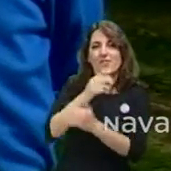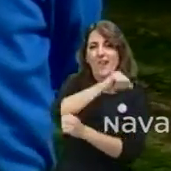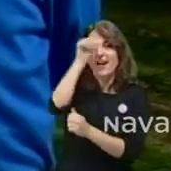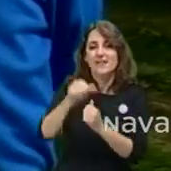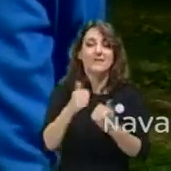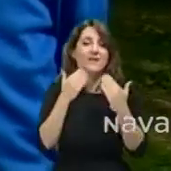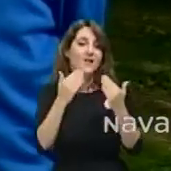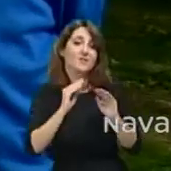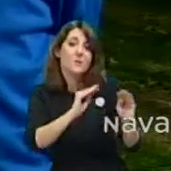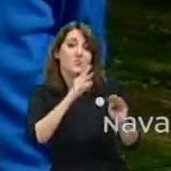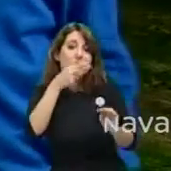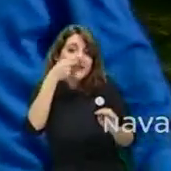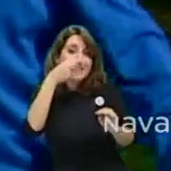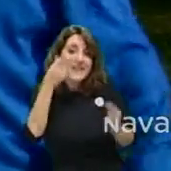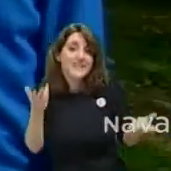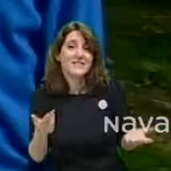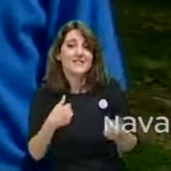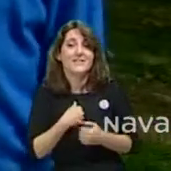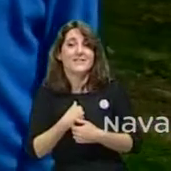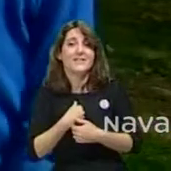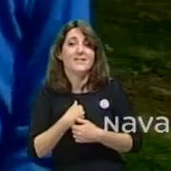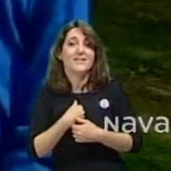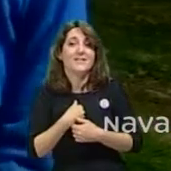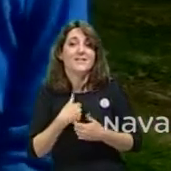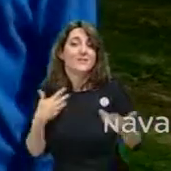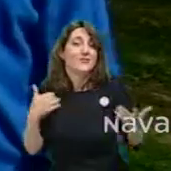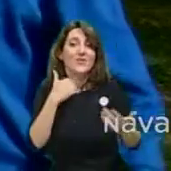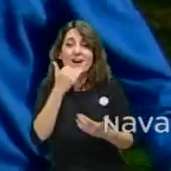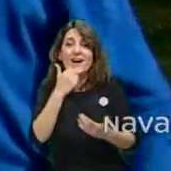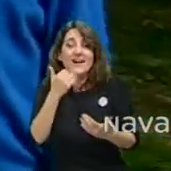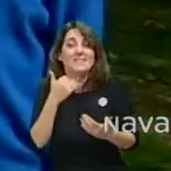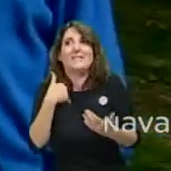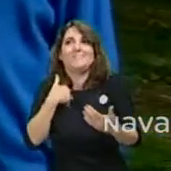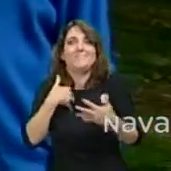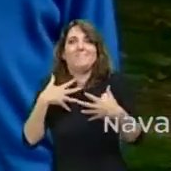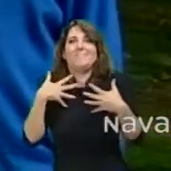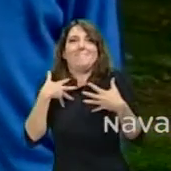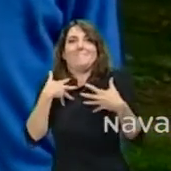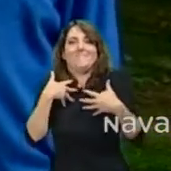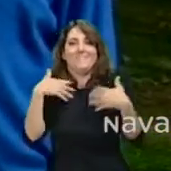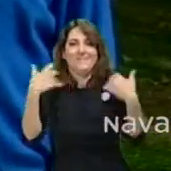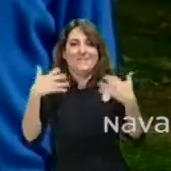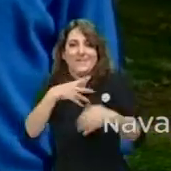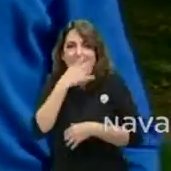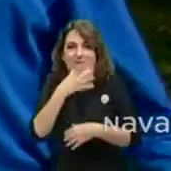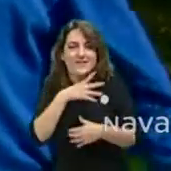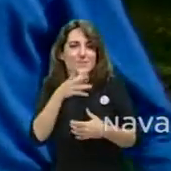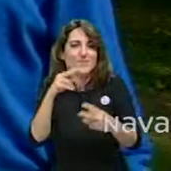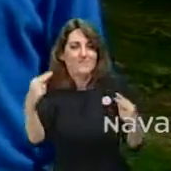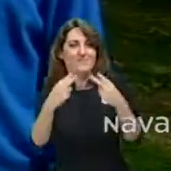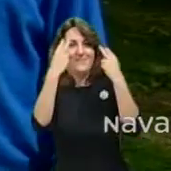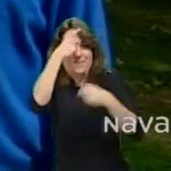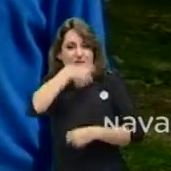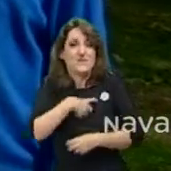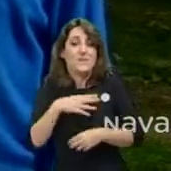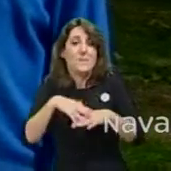a vosotras por el interés. En fin, estoy casi abrumado de que os hayáis fijado en mi persona para hacer un reportaje